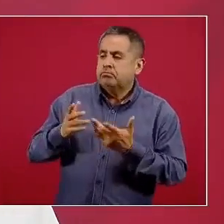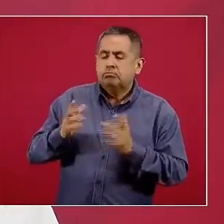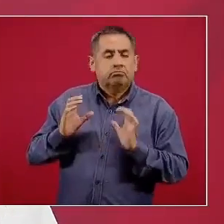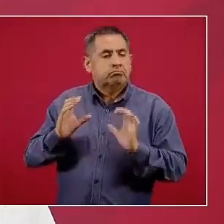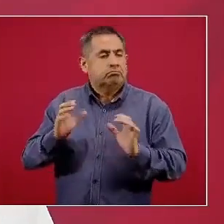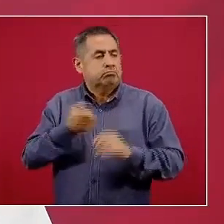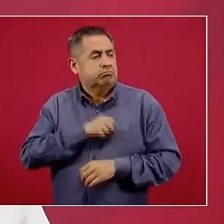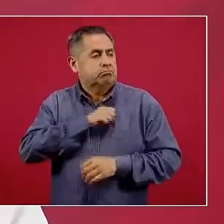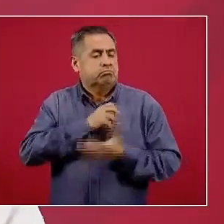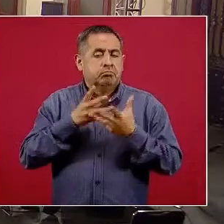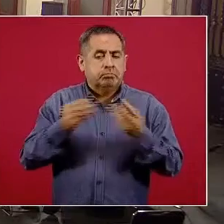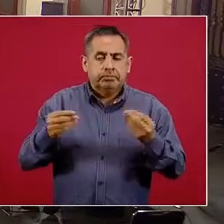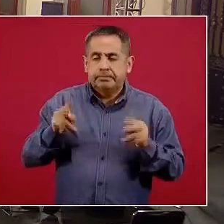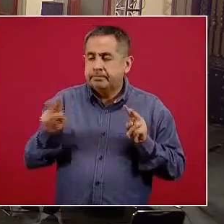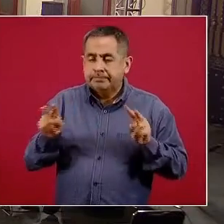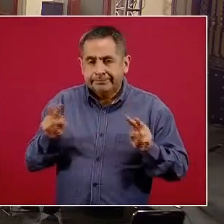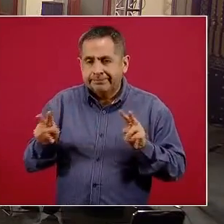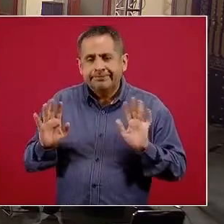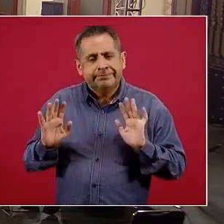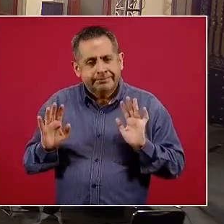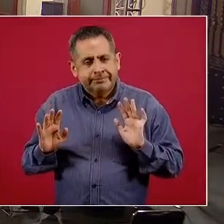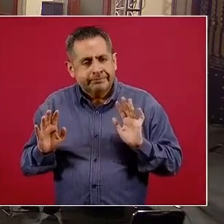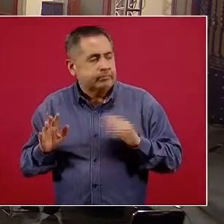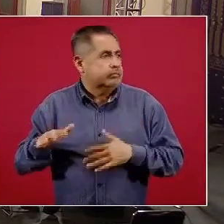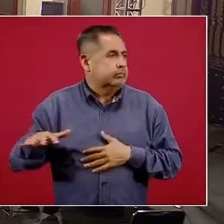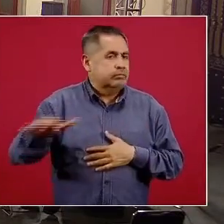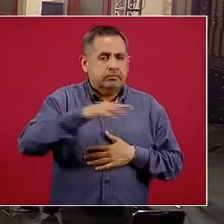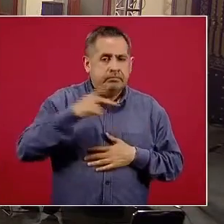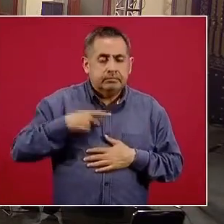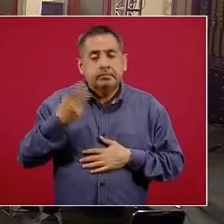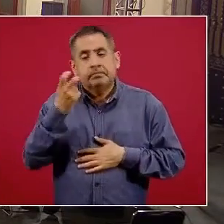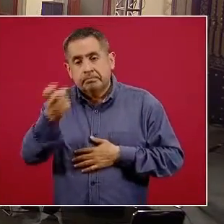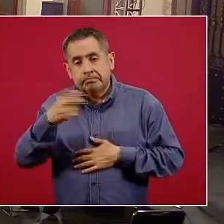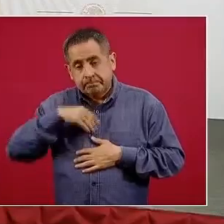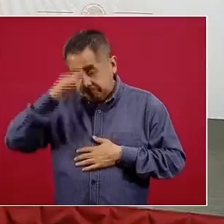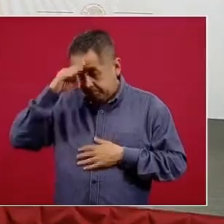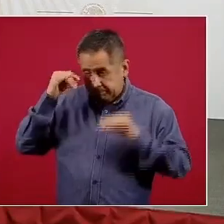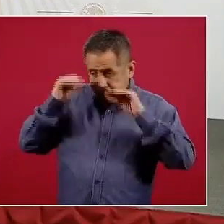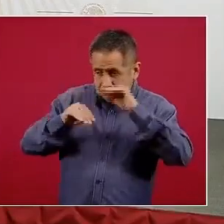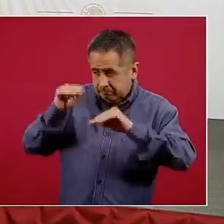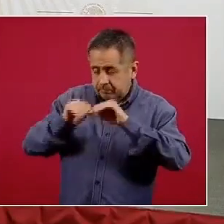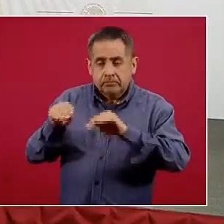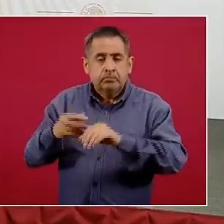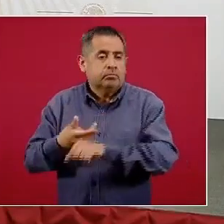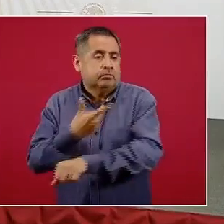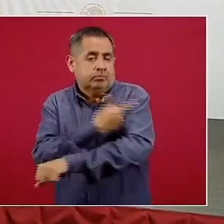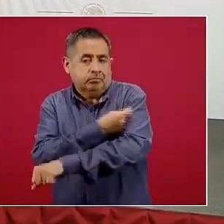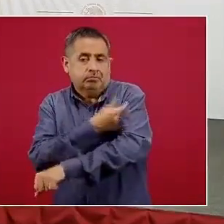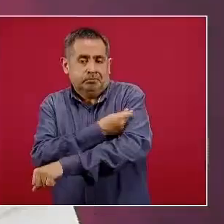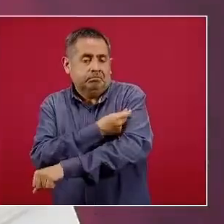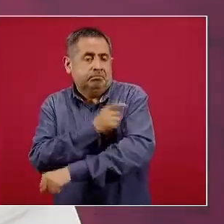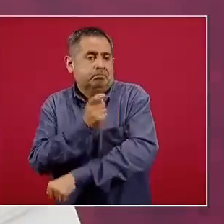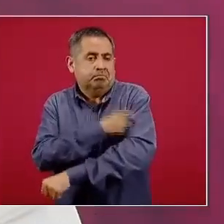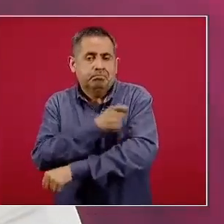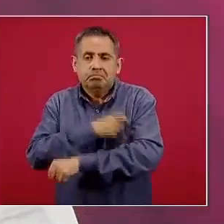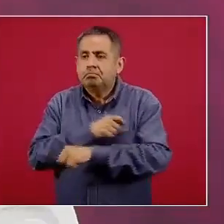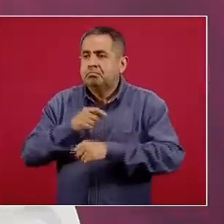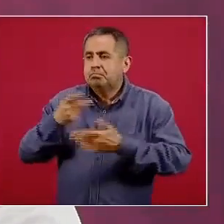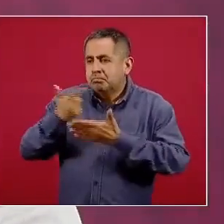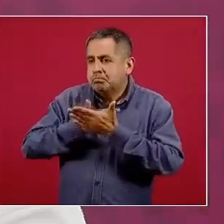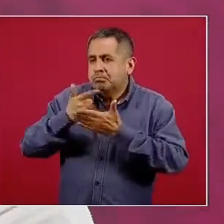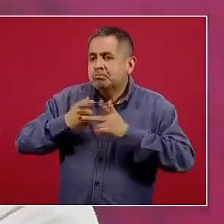resolución espontánea en todas las demás personas, es que se diseñan los esquemas de vacunación